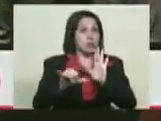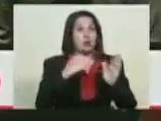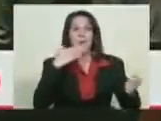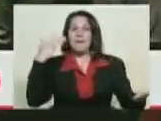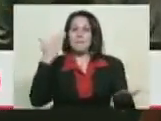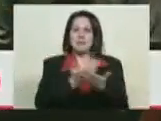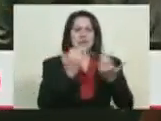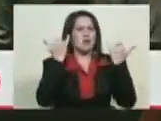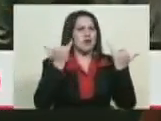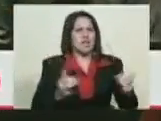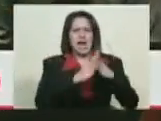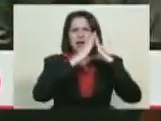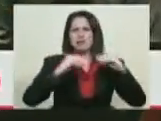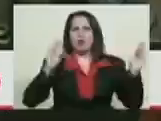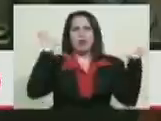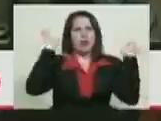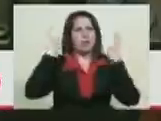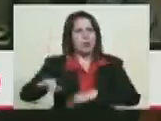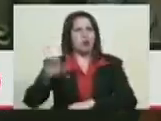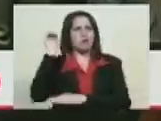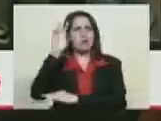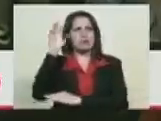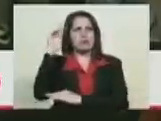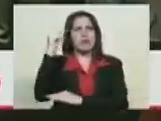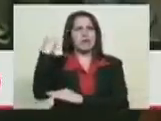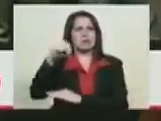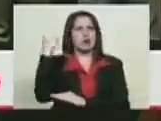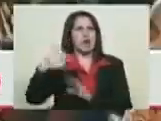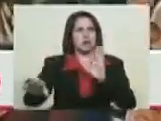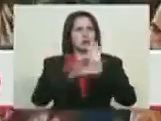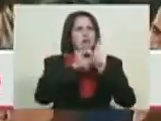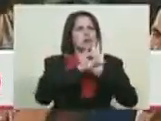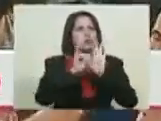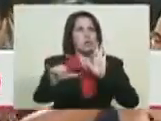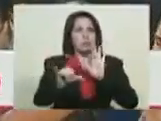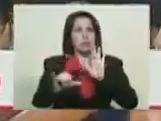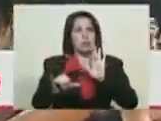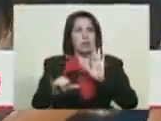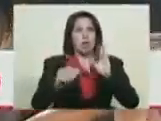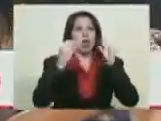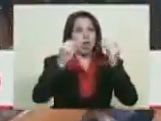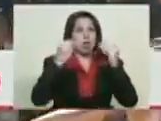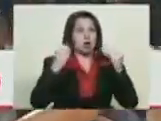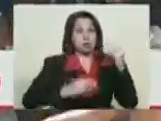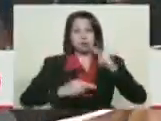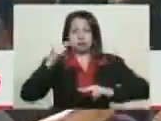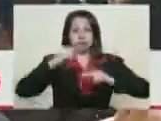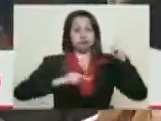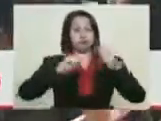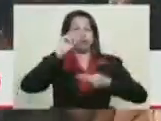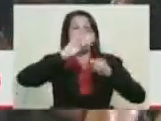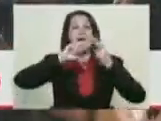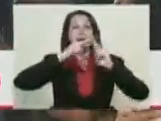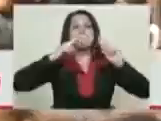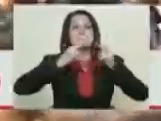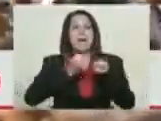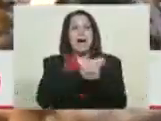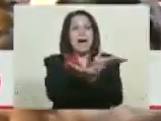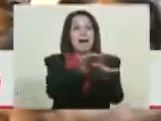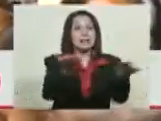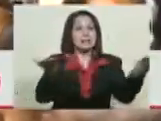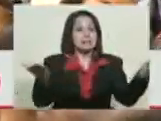todo el apoyo para la Asamblea Nacional Constituyente como gran arquitecta de la paz de la